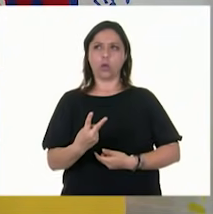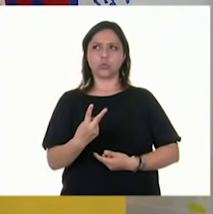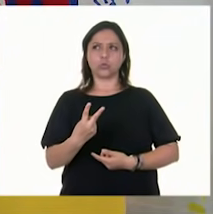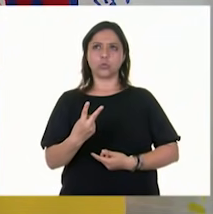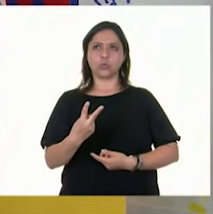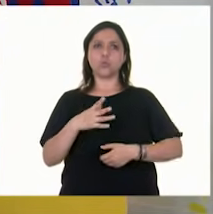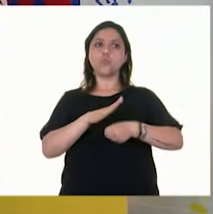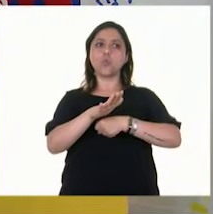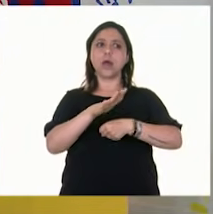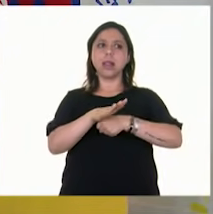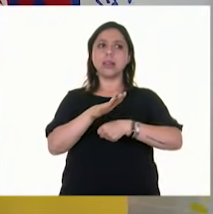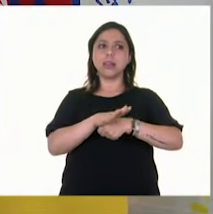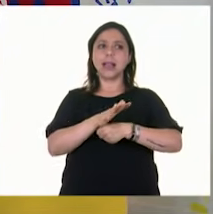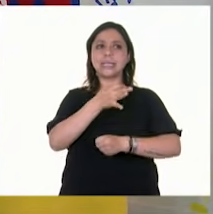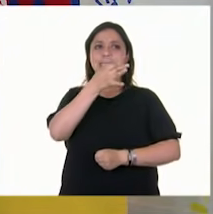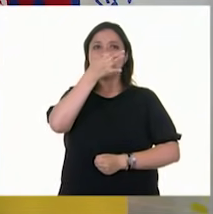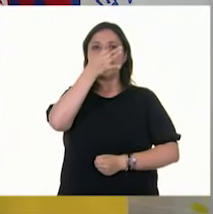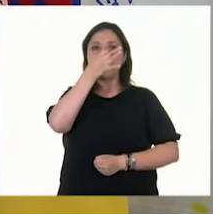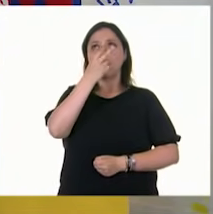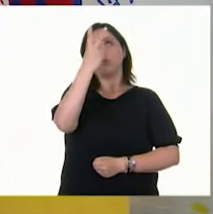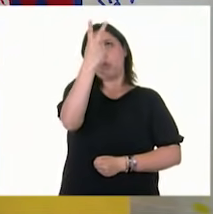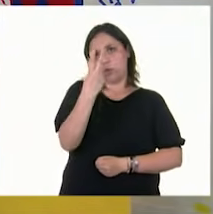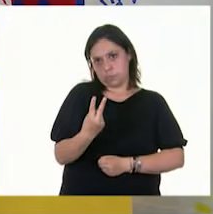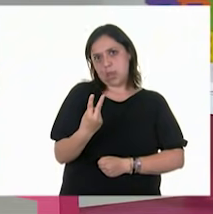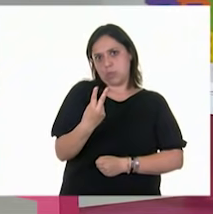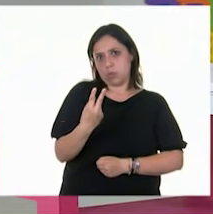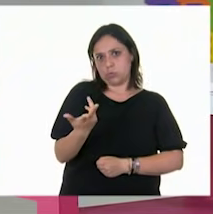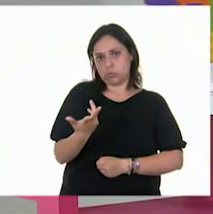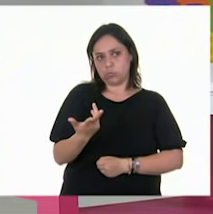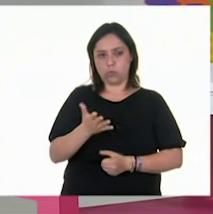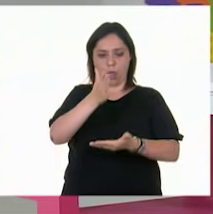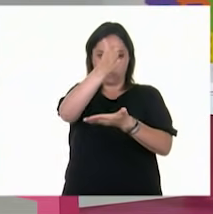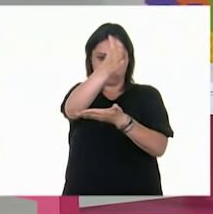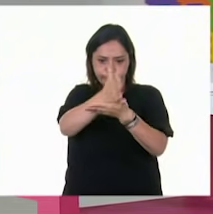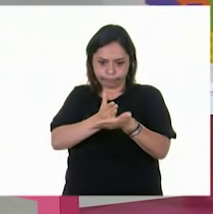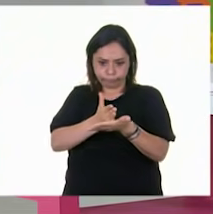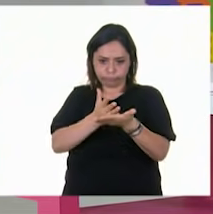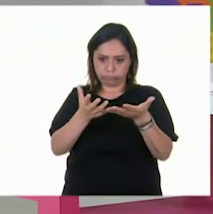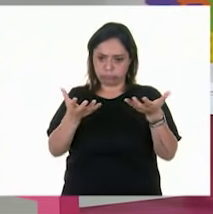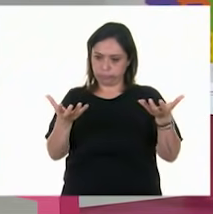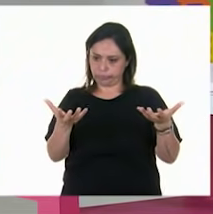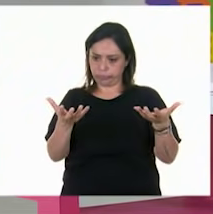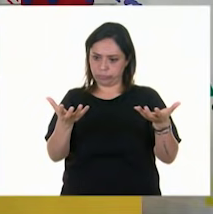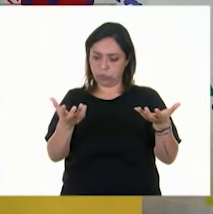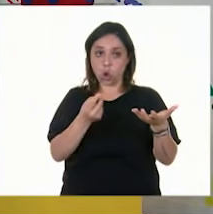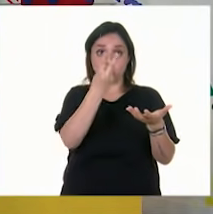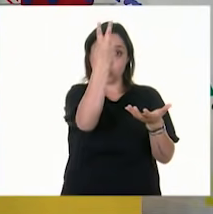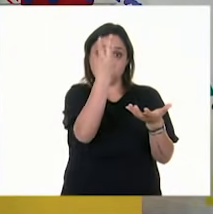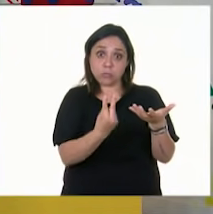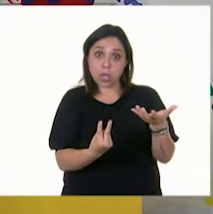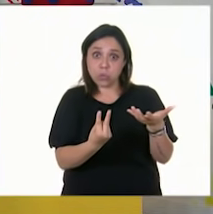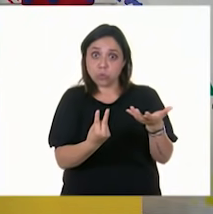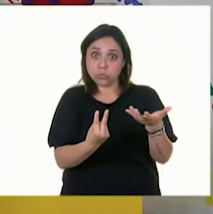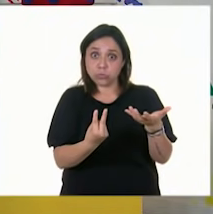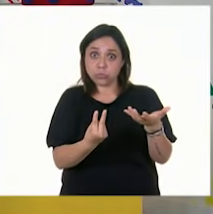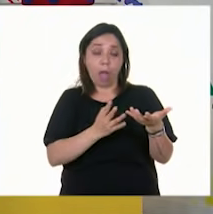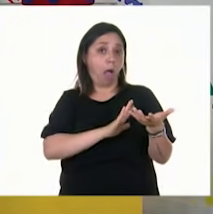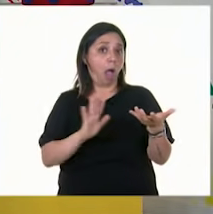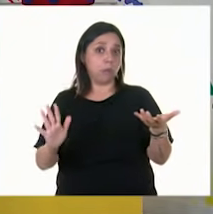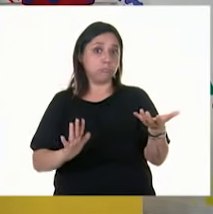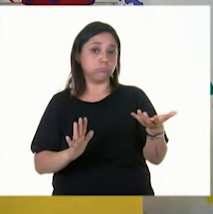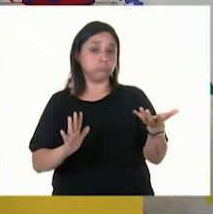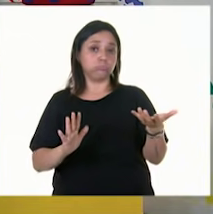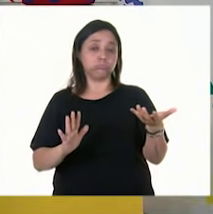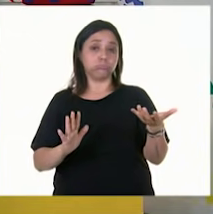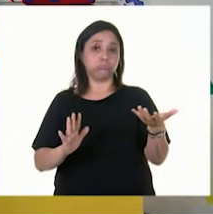fracción? Fácil. ¿Con qué? 2 medios. No regalas ninguna nada, parte. Nada, nada más me dice con qué fracción puedo describir lo que tengo. Entonces tengo 2 pedazos